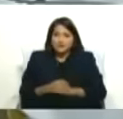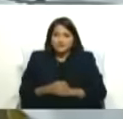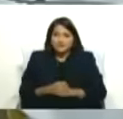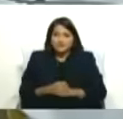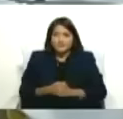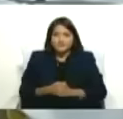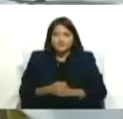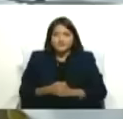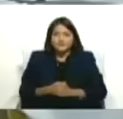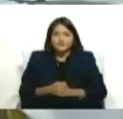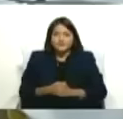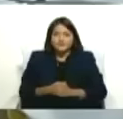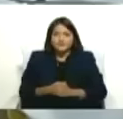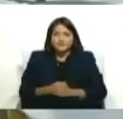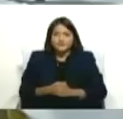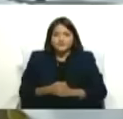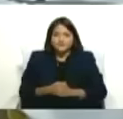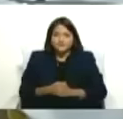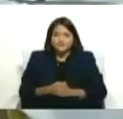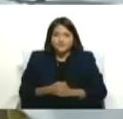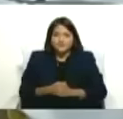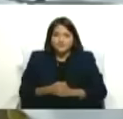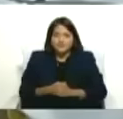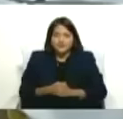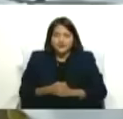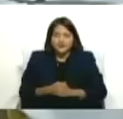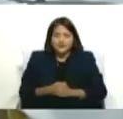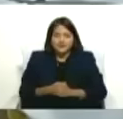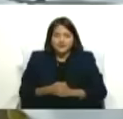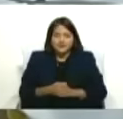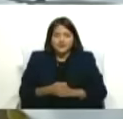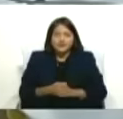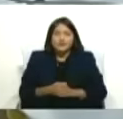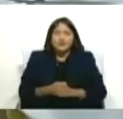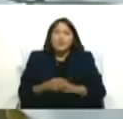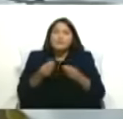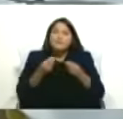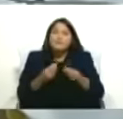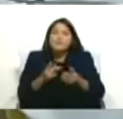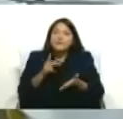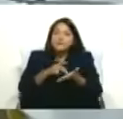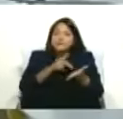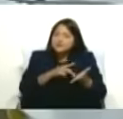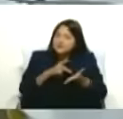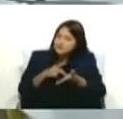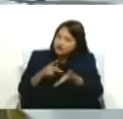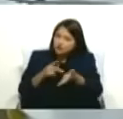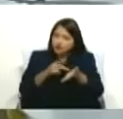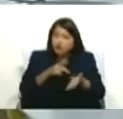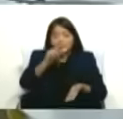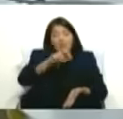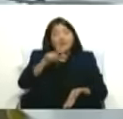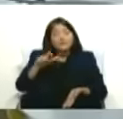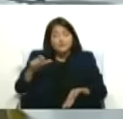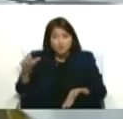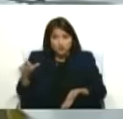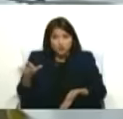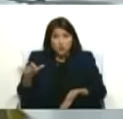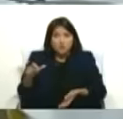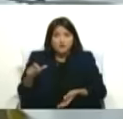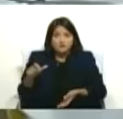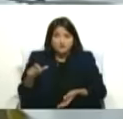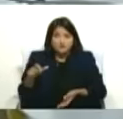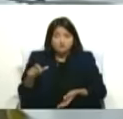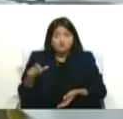dispone, entre comillas, son medios de participación y protagonismo del pueblo en ejercicio de